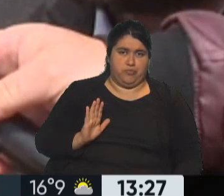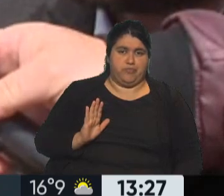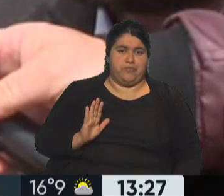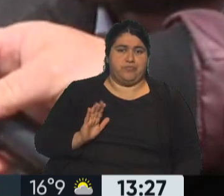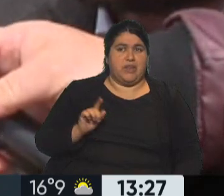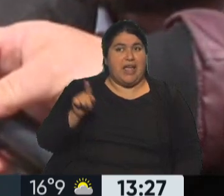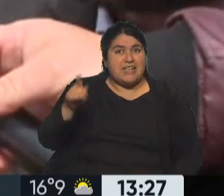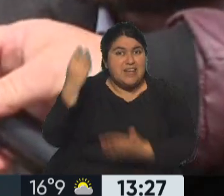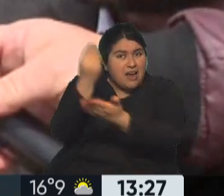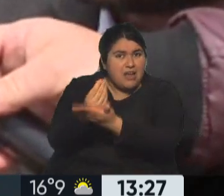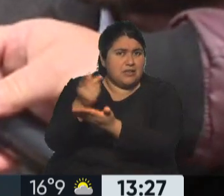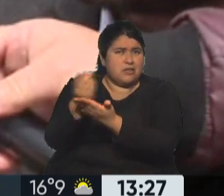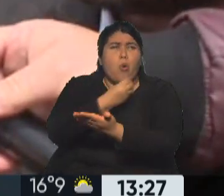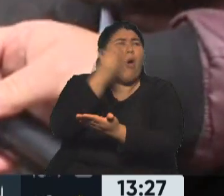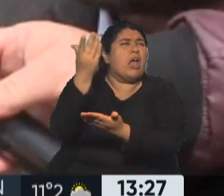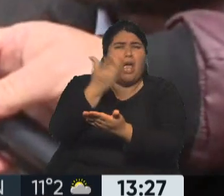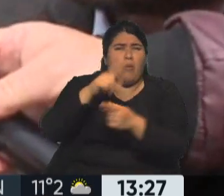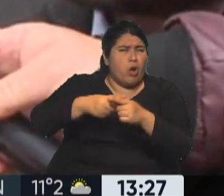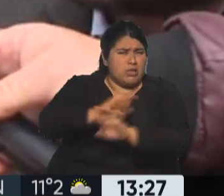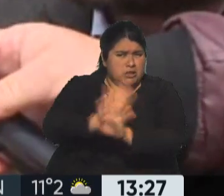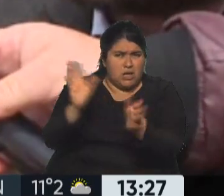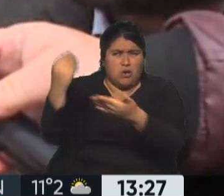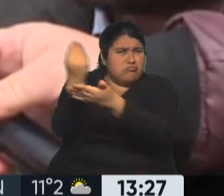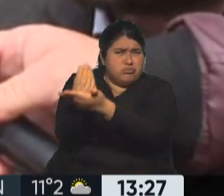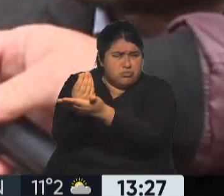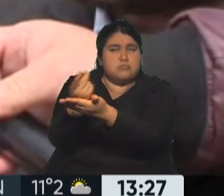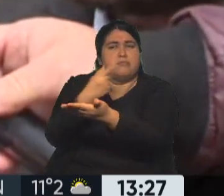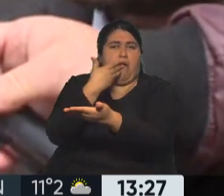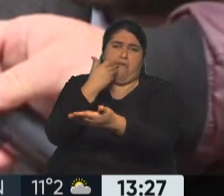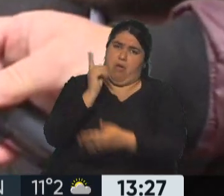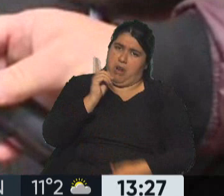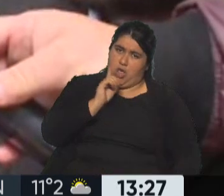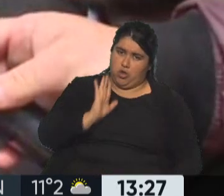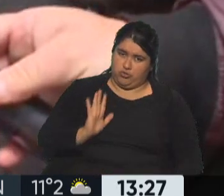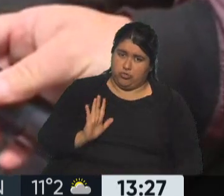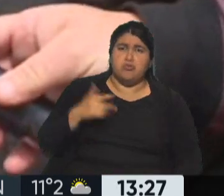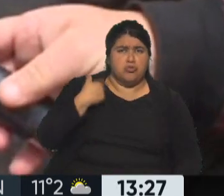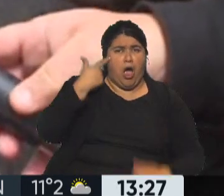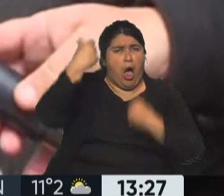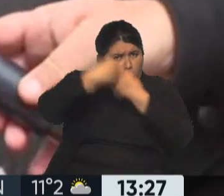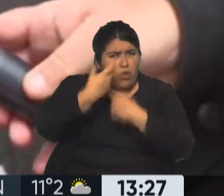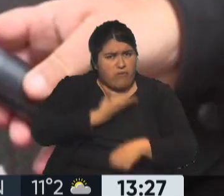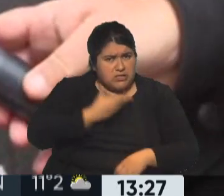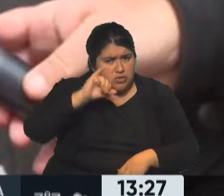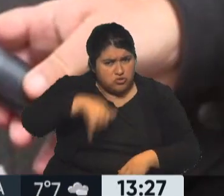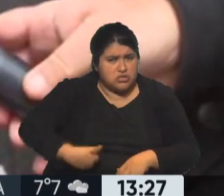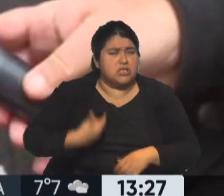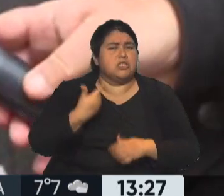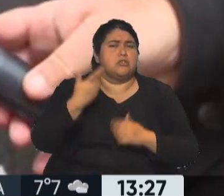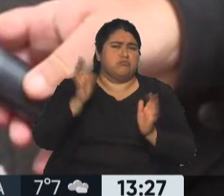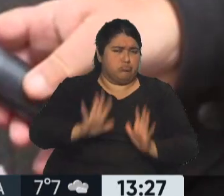de un candidato, sea el que sea. Yo creo que hay cosas que uno puede decir, estoy de acuerdo con Francisco en que hizo esto, en